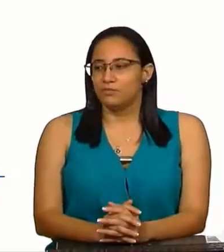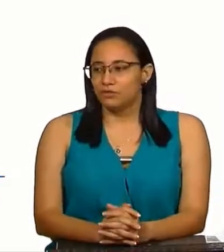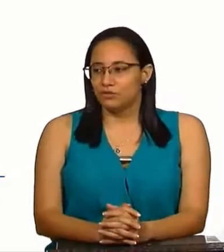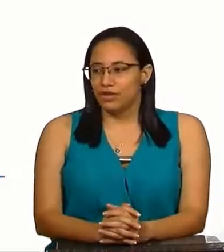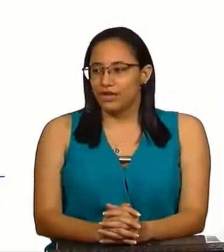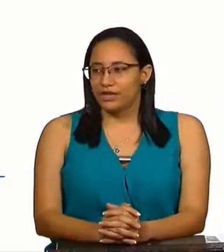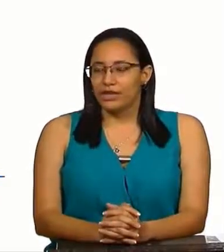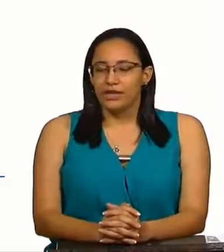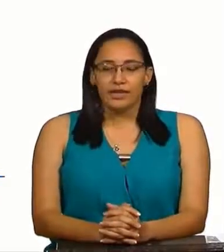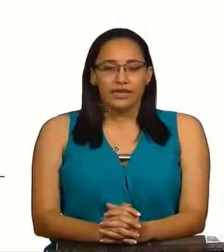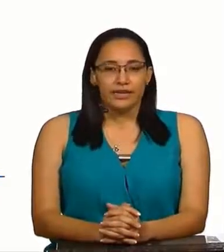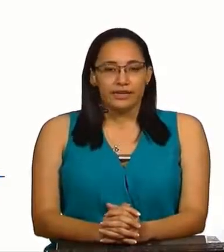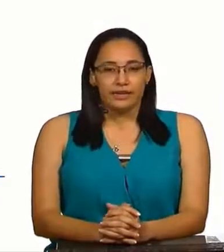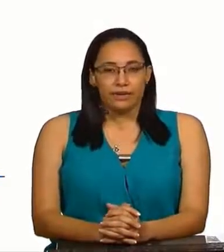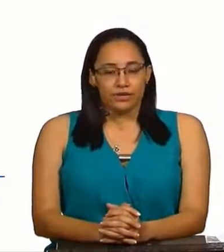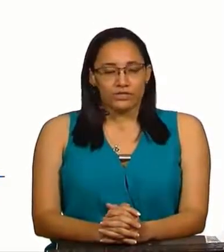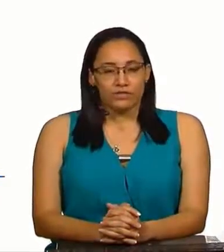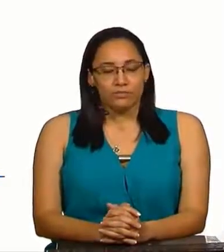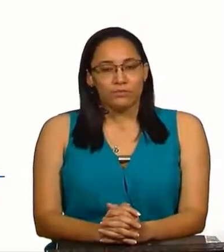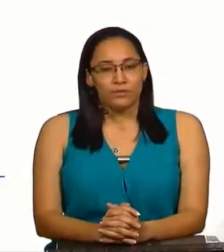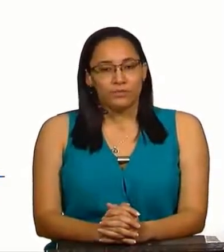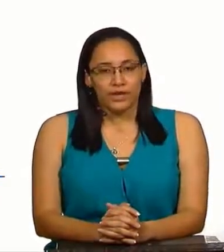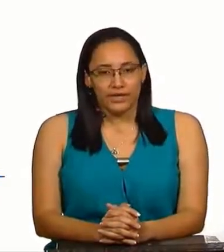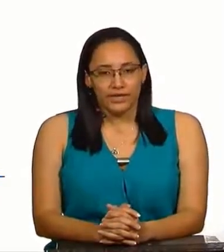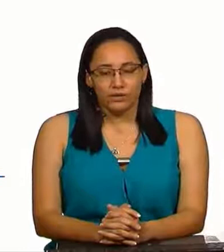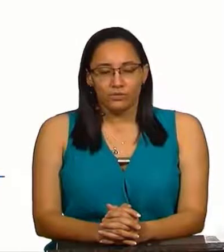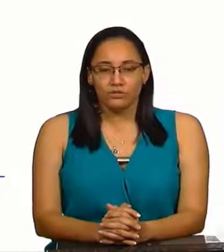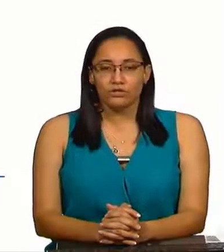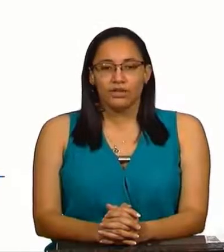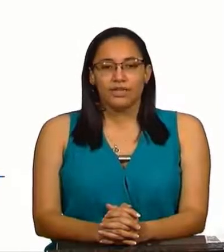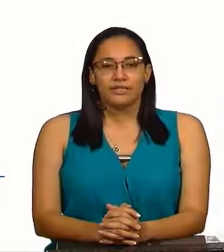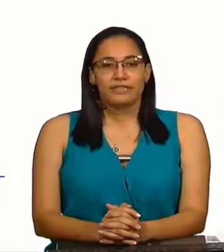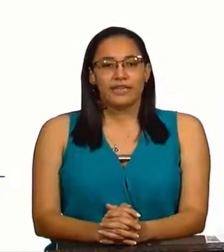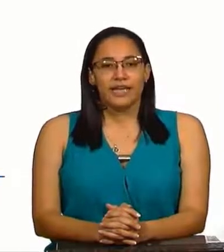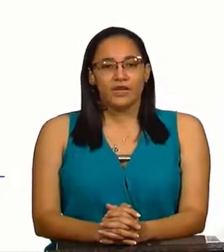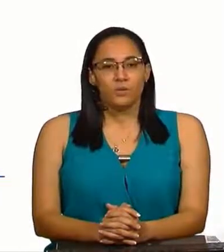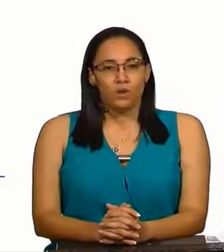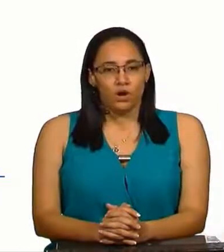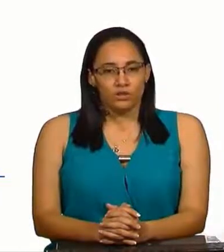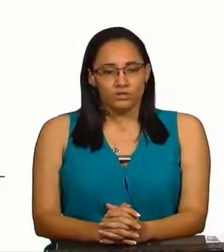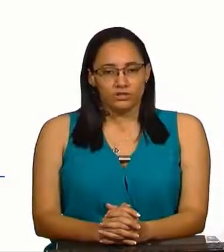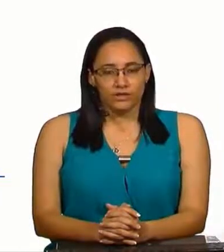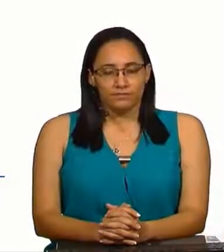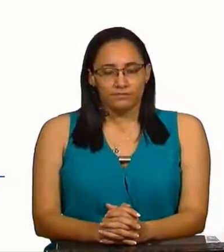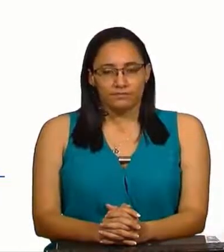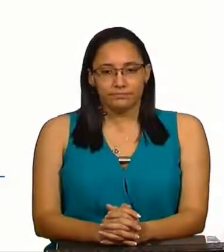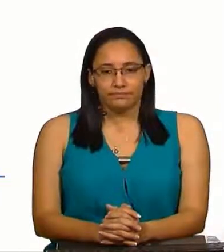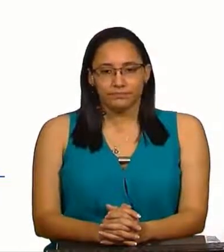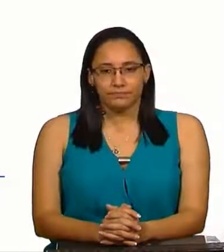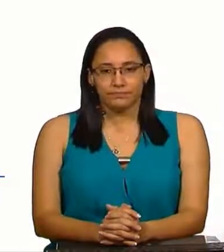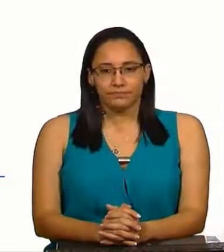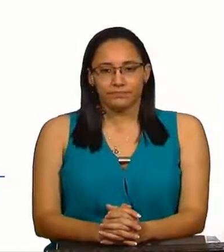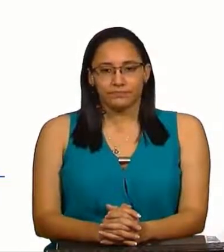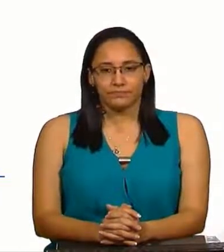Entonces, tenemos todos ahí la oración. Vamos a leerla juntos. They won't